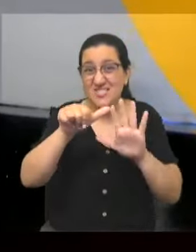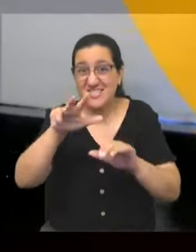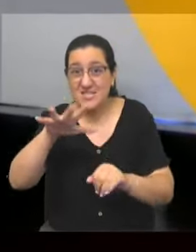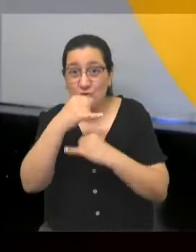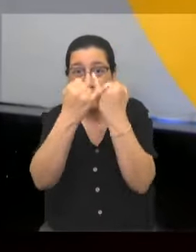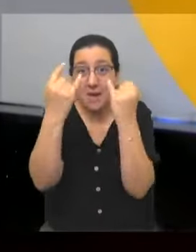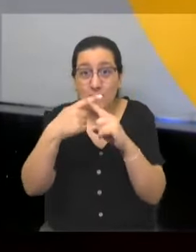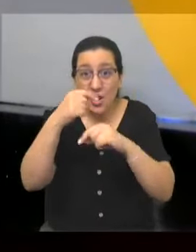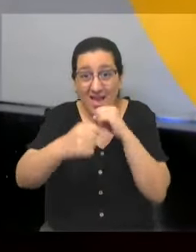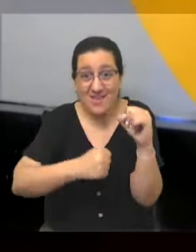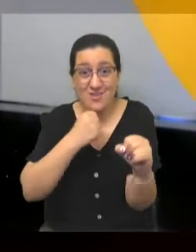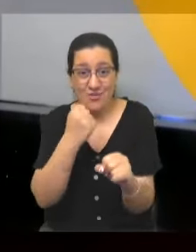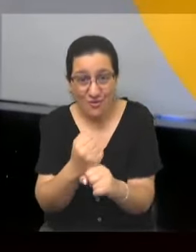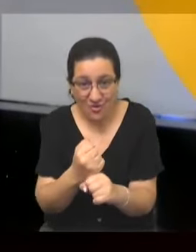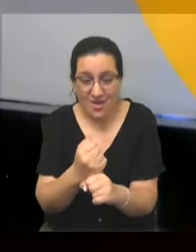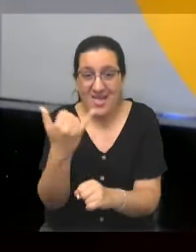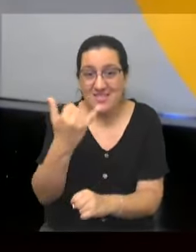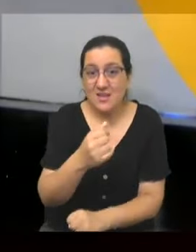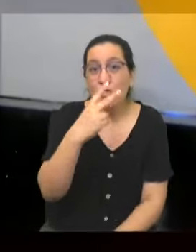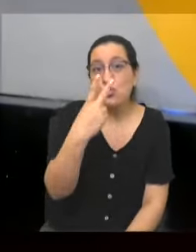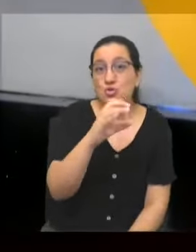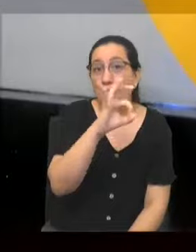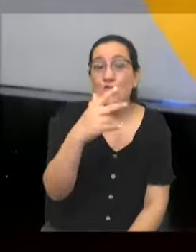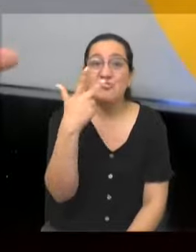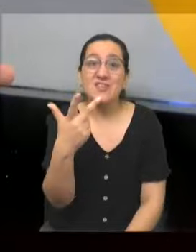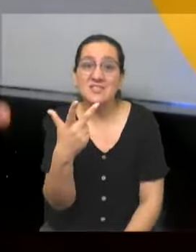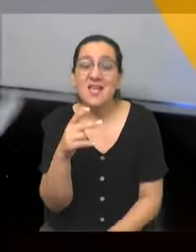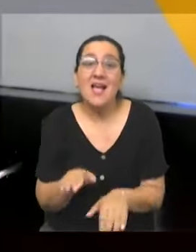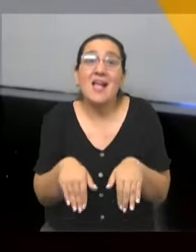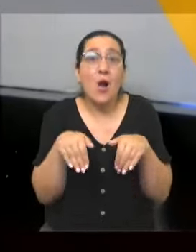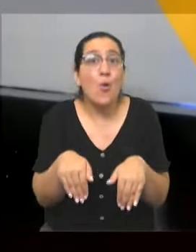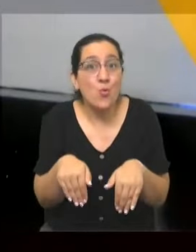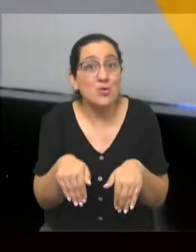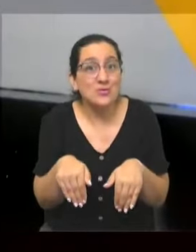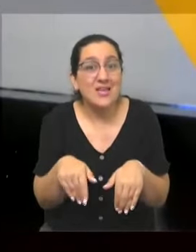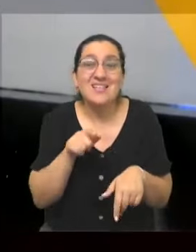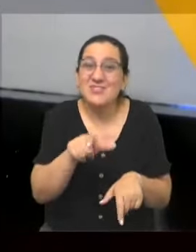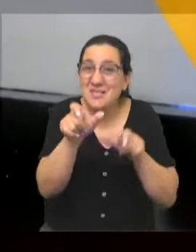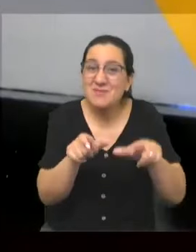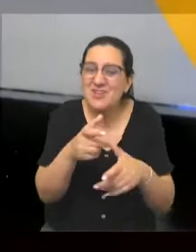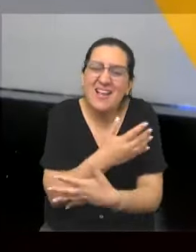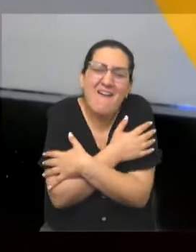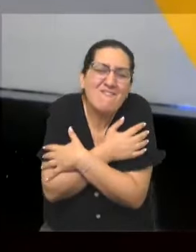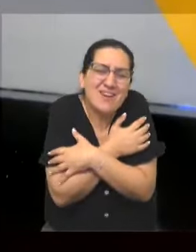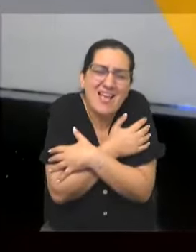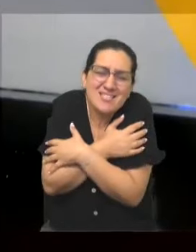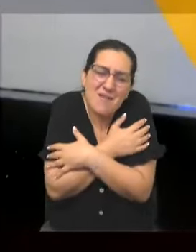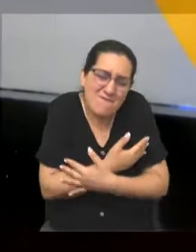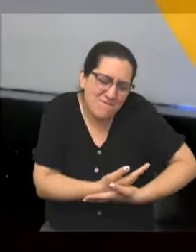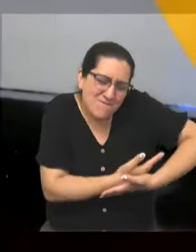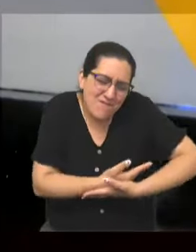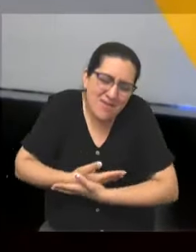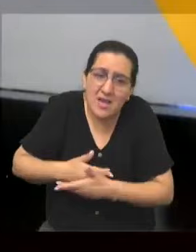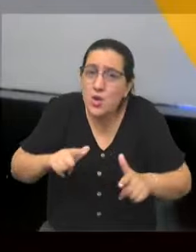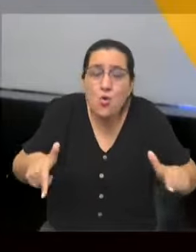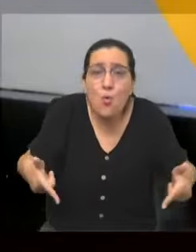365 días al año, tiene dos o tres canguros, que son esas personas que abrazan a esos niños recién nacidos que no